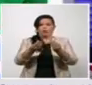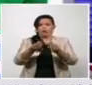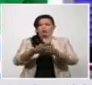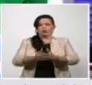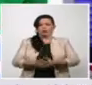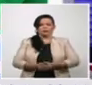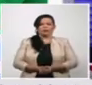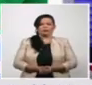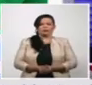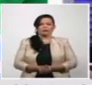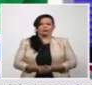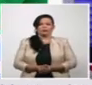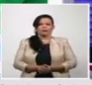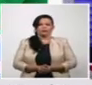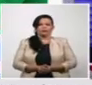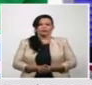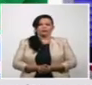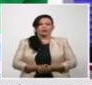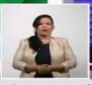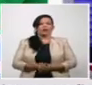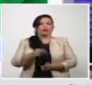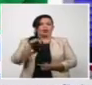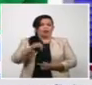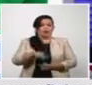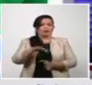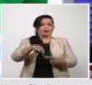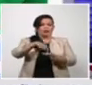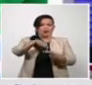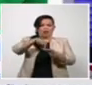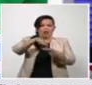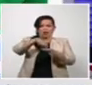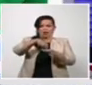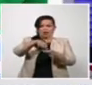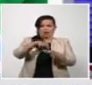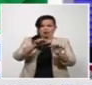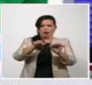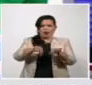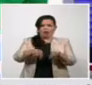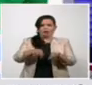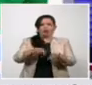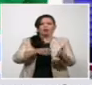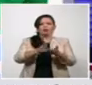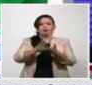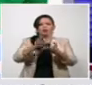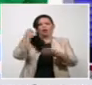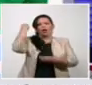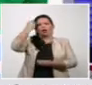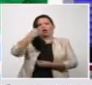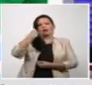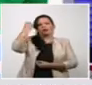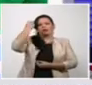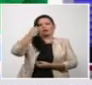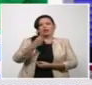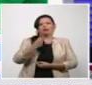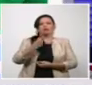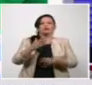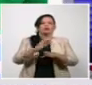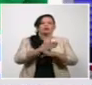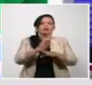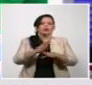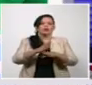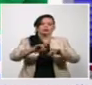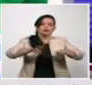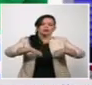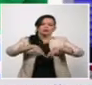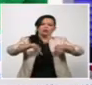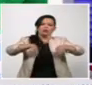días. De hecho, en este territorio se evalúa y se abre eventos, que cuando se